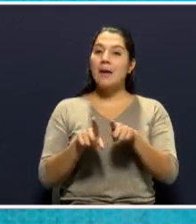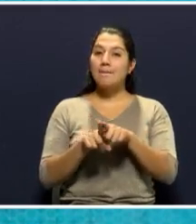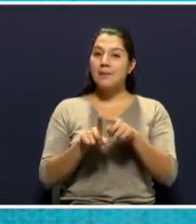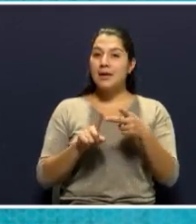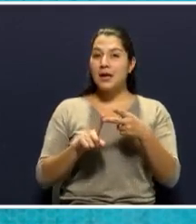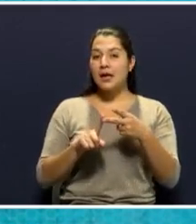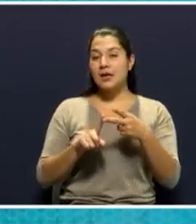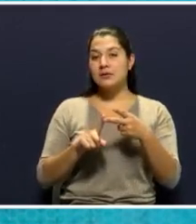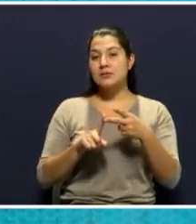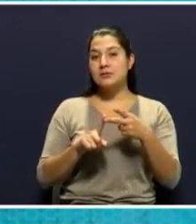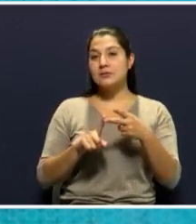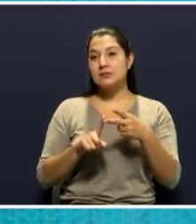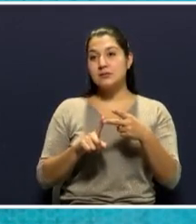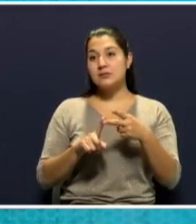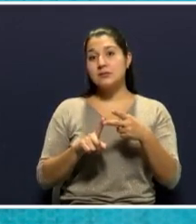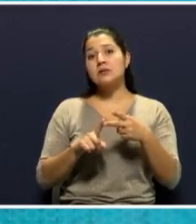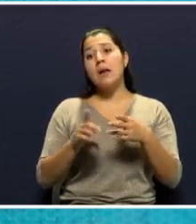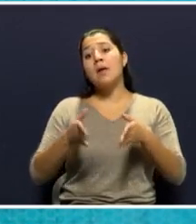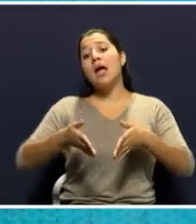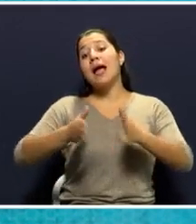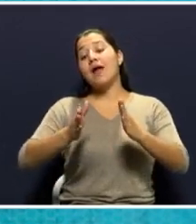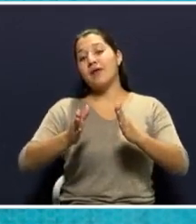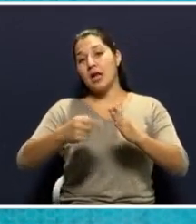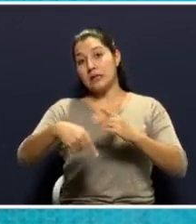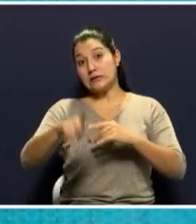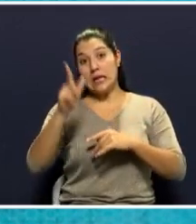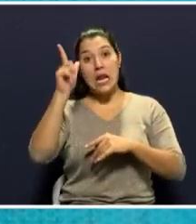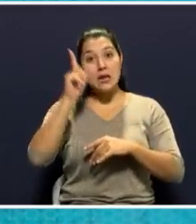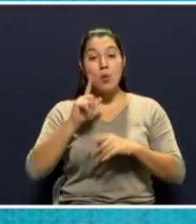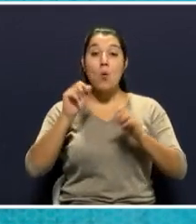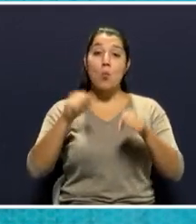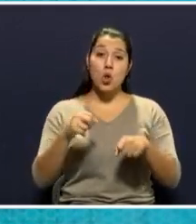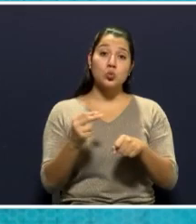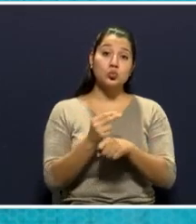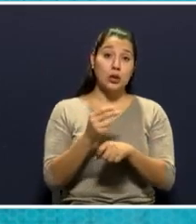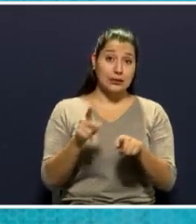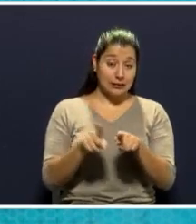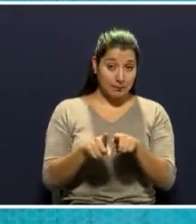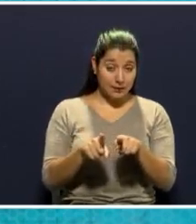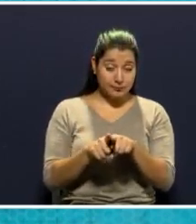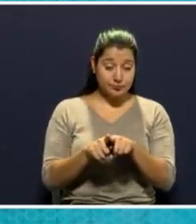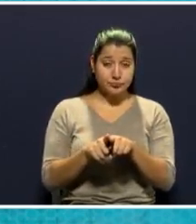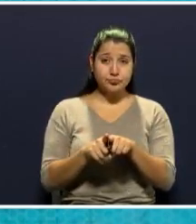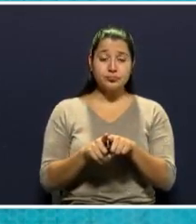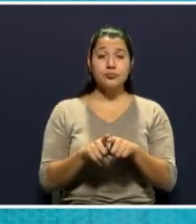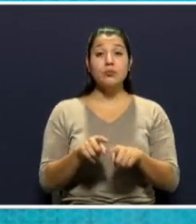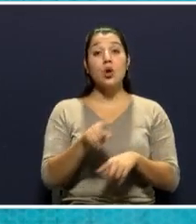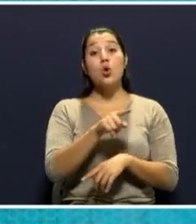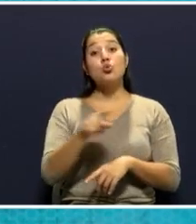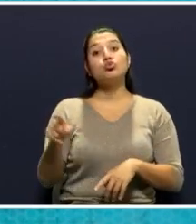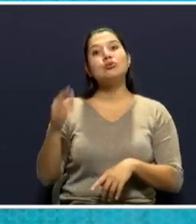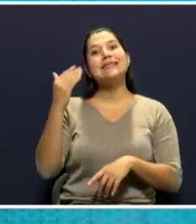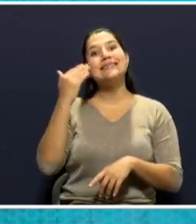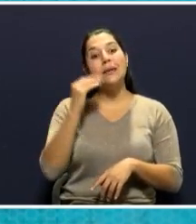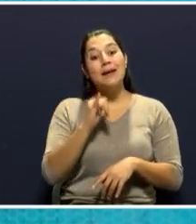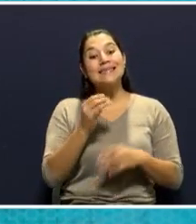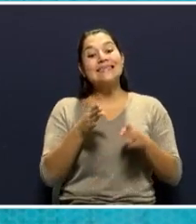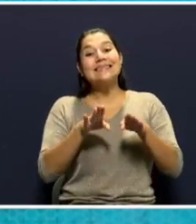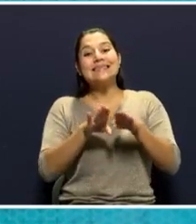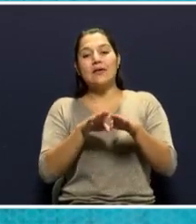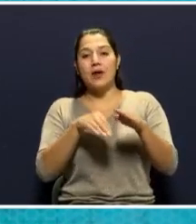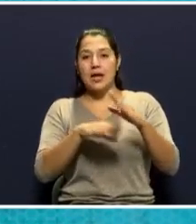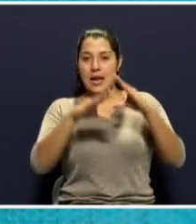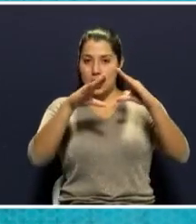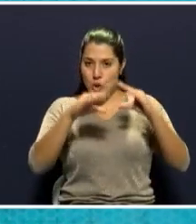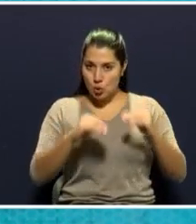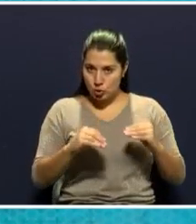ruta hacia Limón, pues también efectivamente. Tomamos en cuenta que esto se realiza en jornada nocturna, ¿verdad? Para